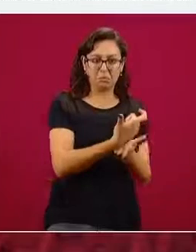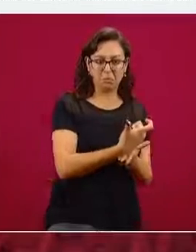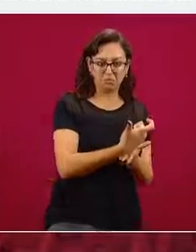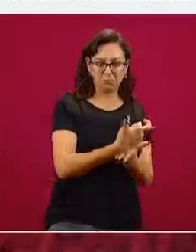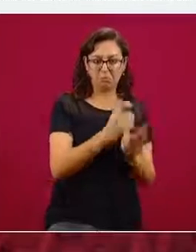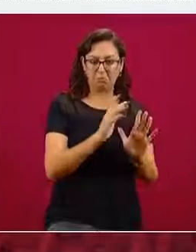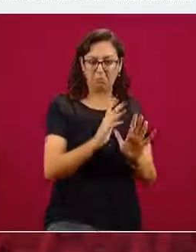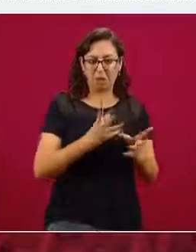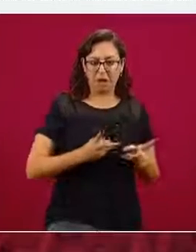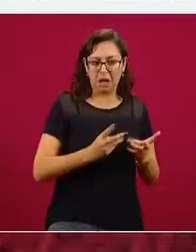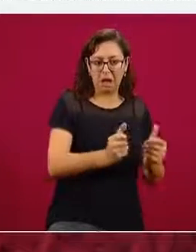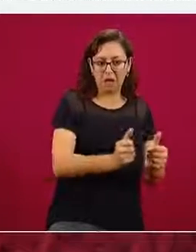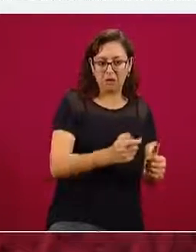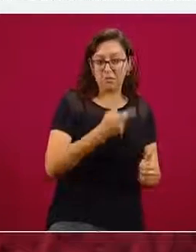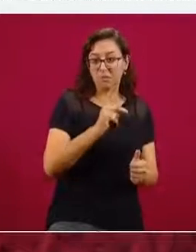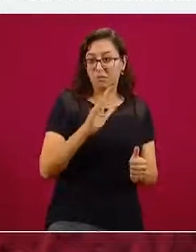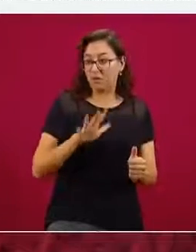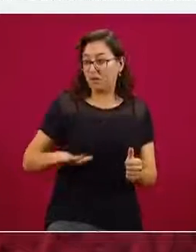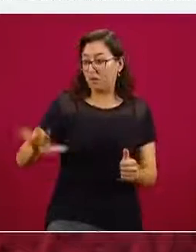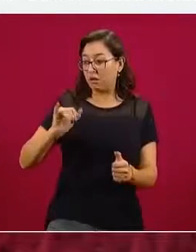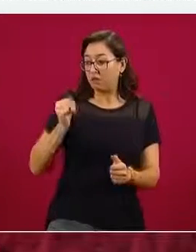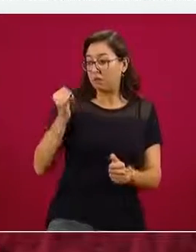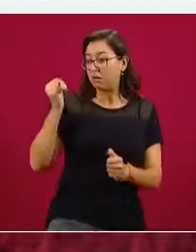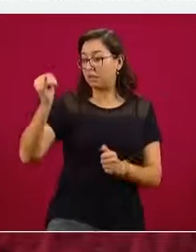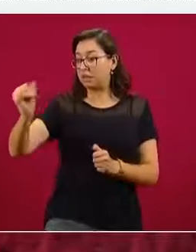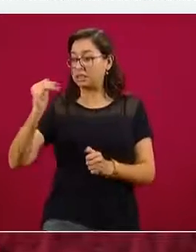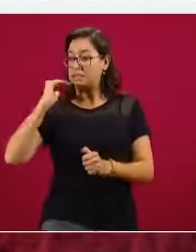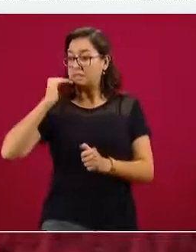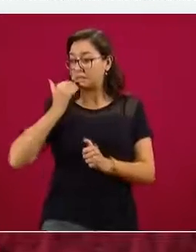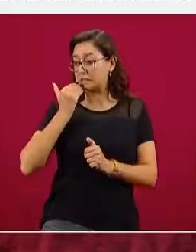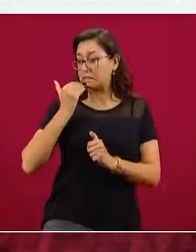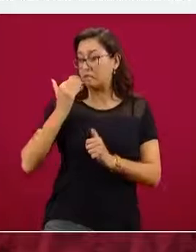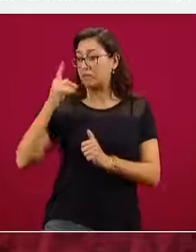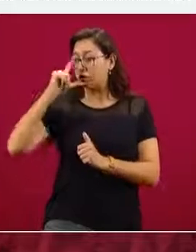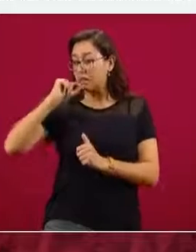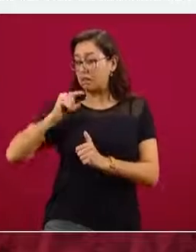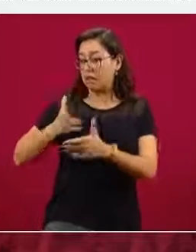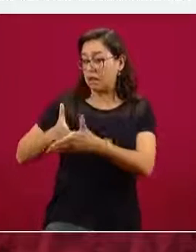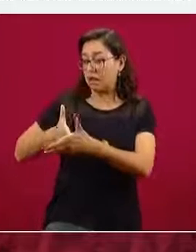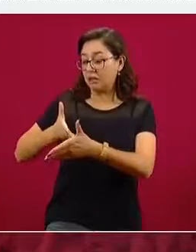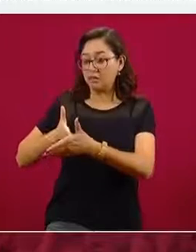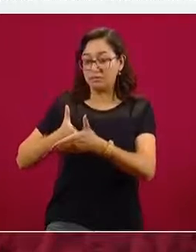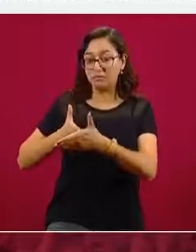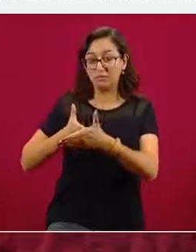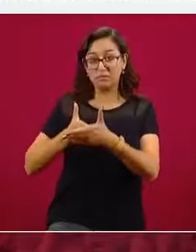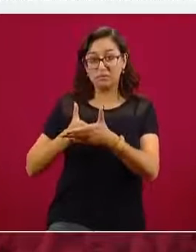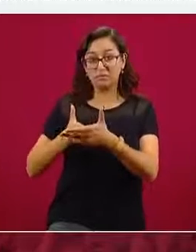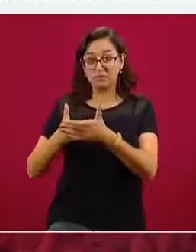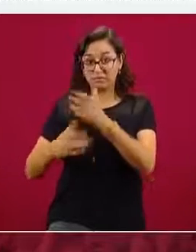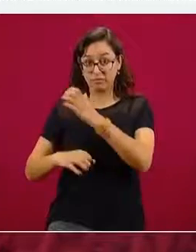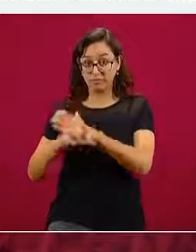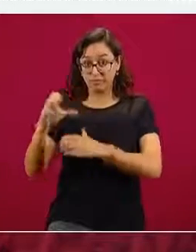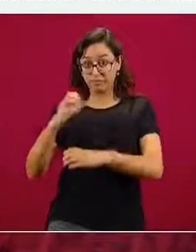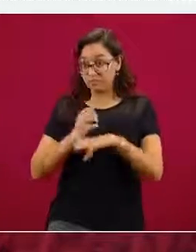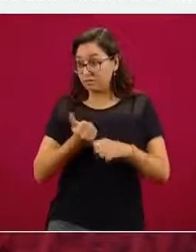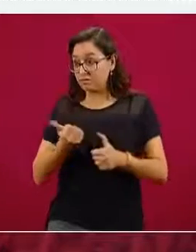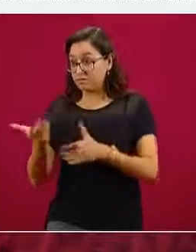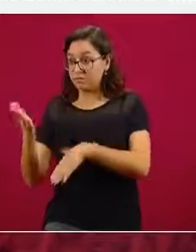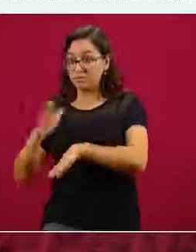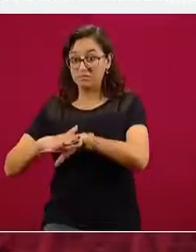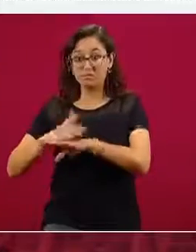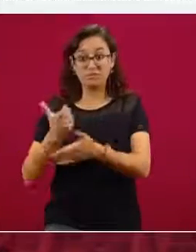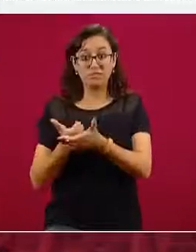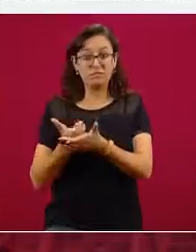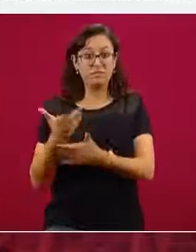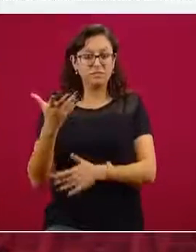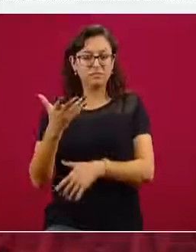Tienes por un lado una problemática de asentamientos irregulares muy fuerte, que son además zonas que normalmente no pagan predial, es decir, no es una fuente